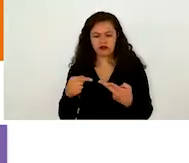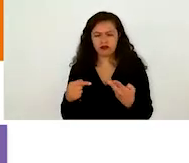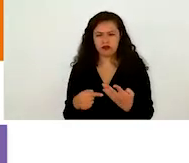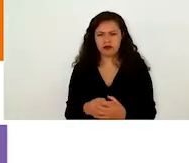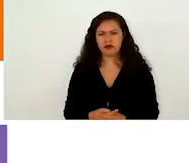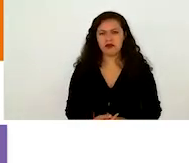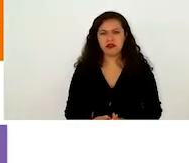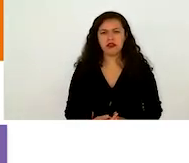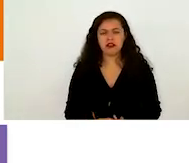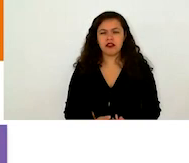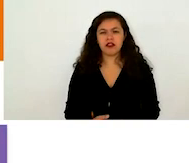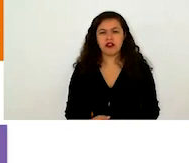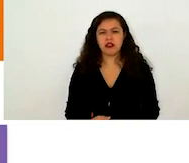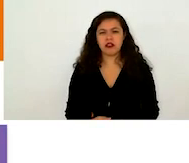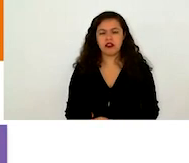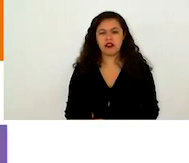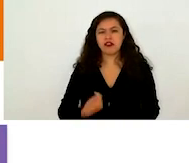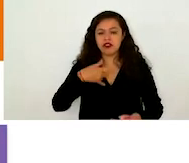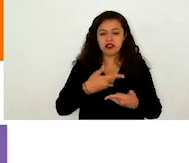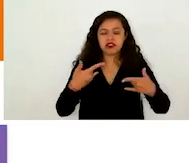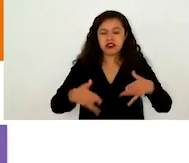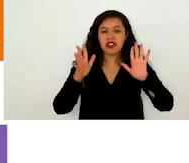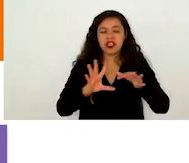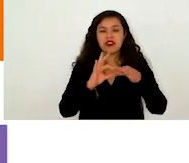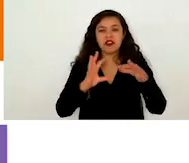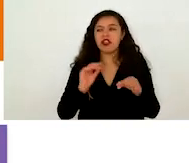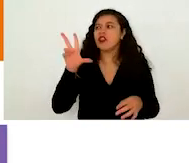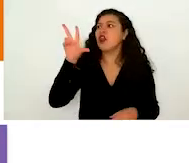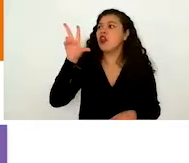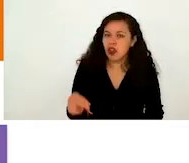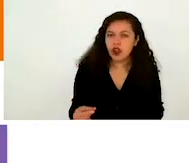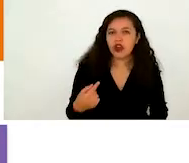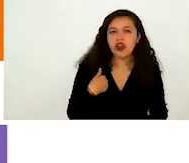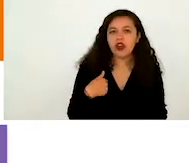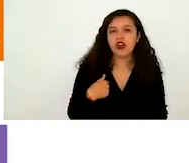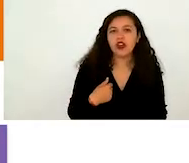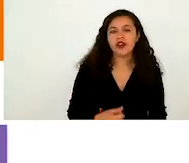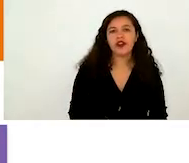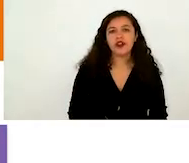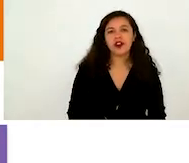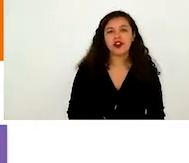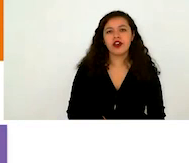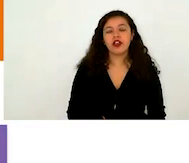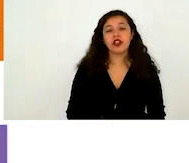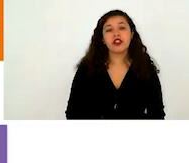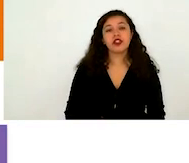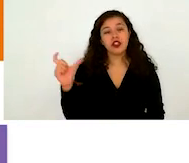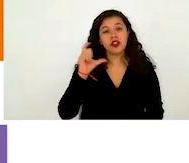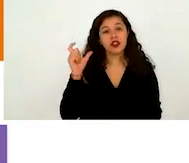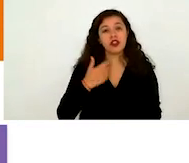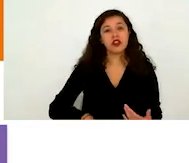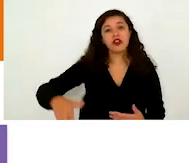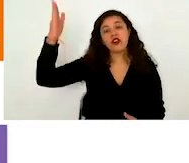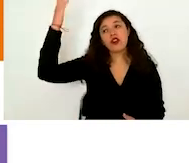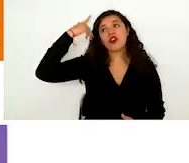nosotros estamos contando ya nuestra historia no yo lo hubiese hecho de esta forma no cuando yo estuve en esa área lo hacía de